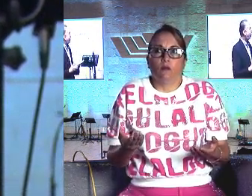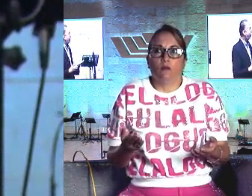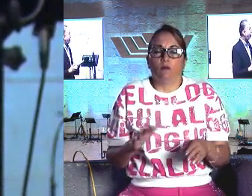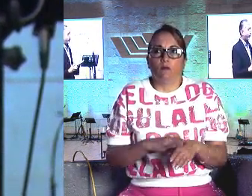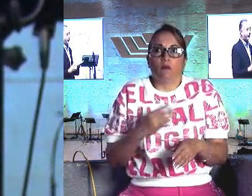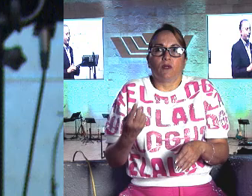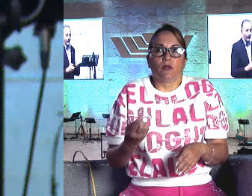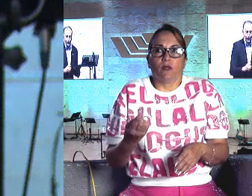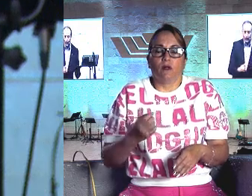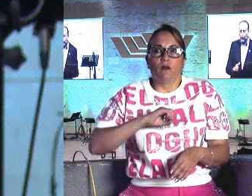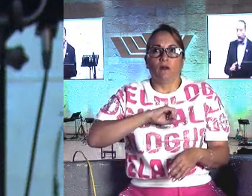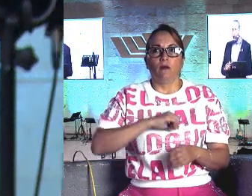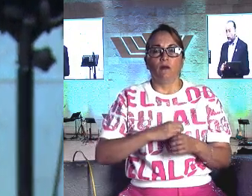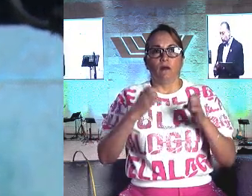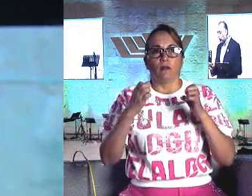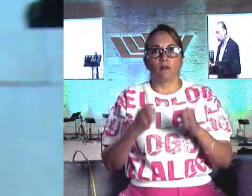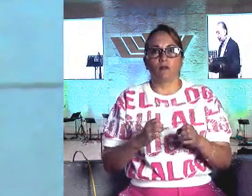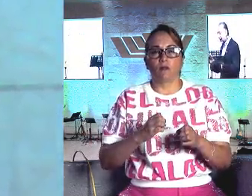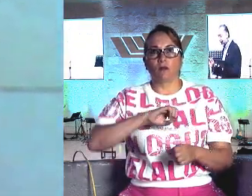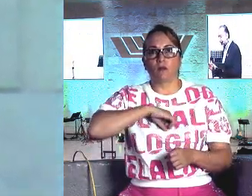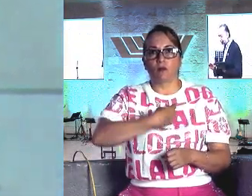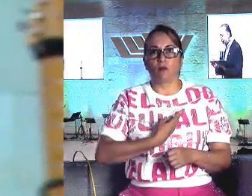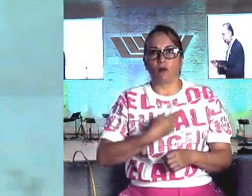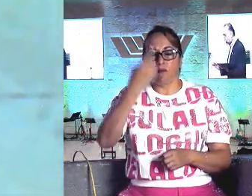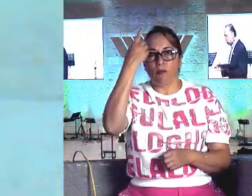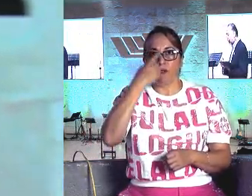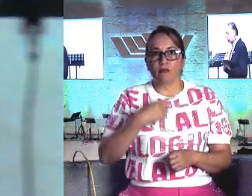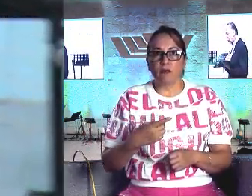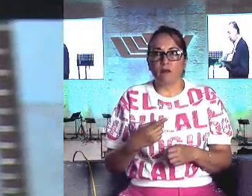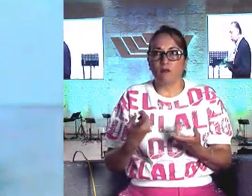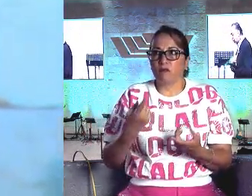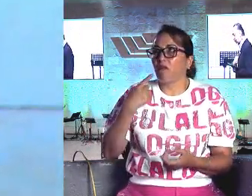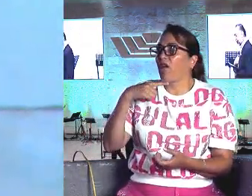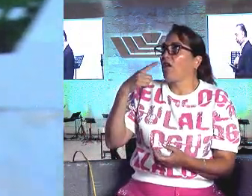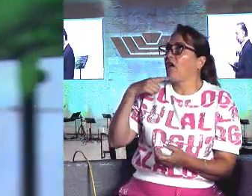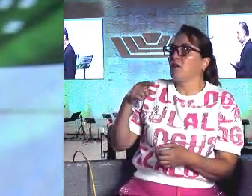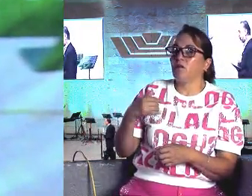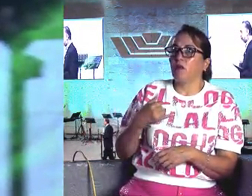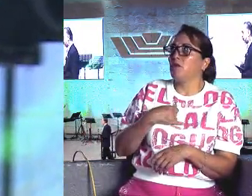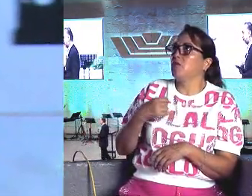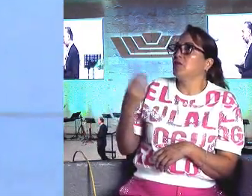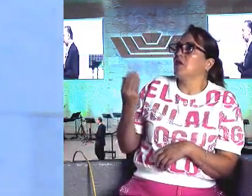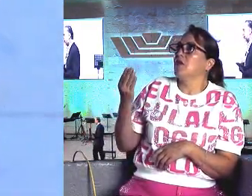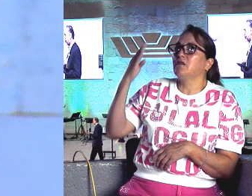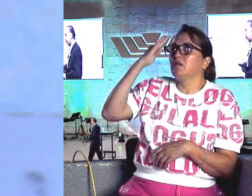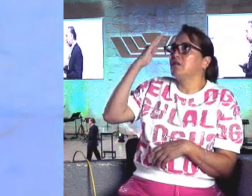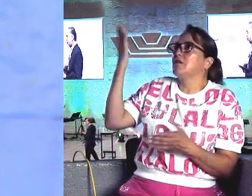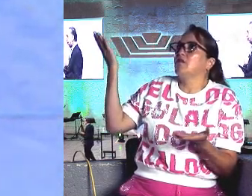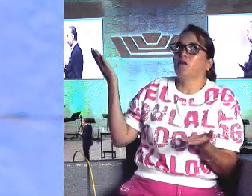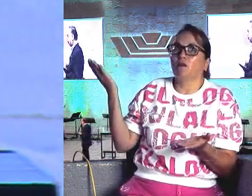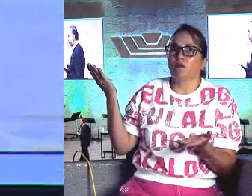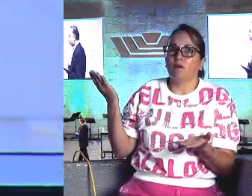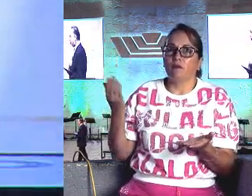equivocada. Nunca le digas a Dios, Señor, ¿y yo qué hice?